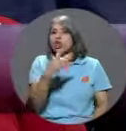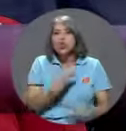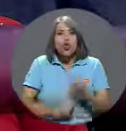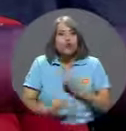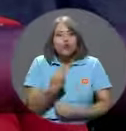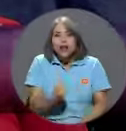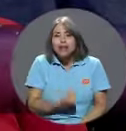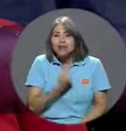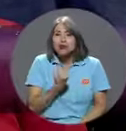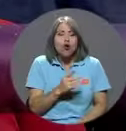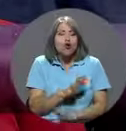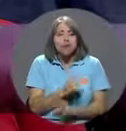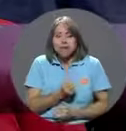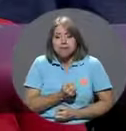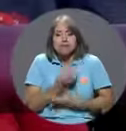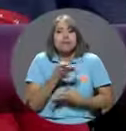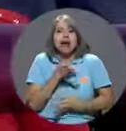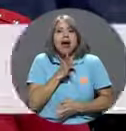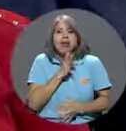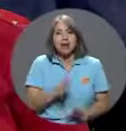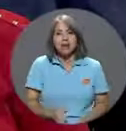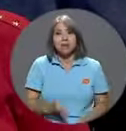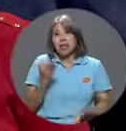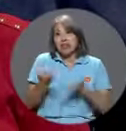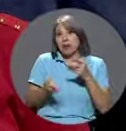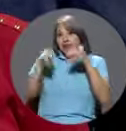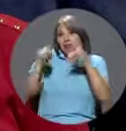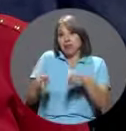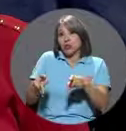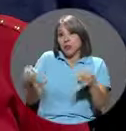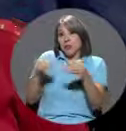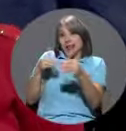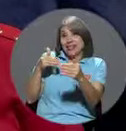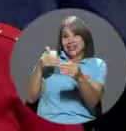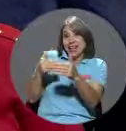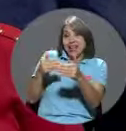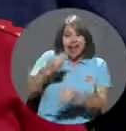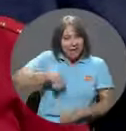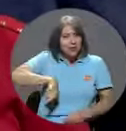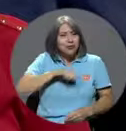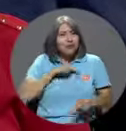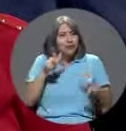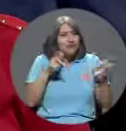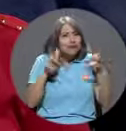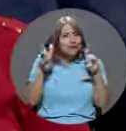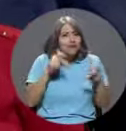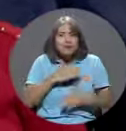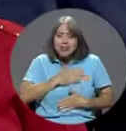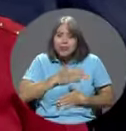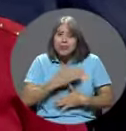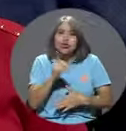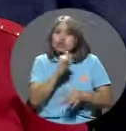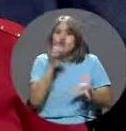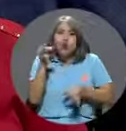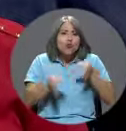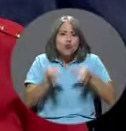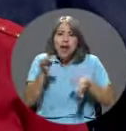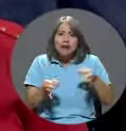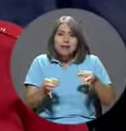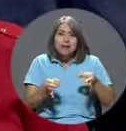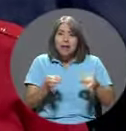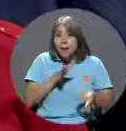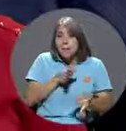No sufra solo, o sea, hable. Puede ser la persona que tenga más cerca, y nosotros los que escuchamos estamos ahí, estar dispuestos a